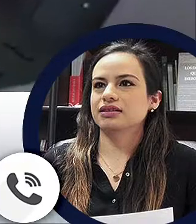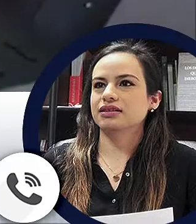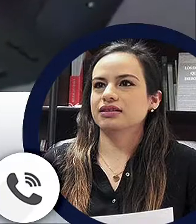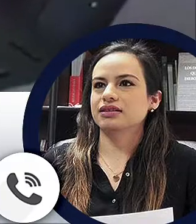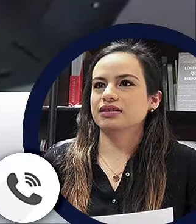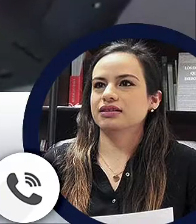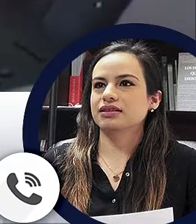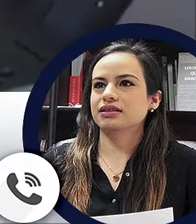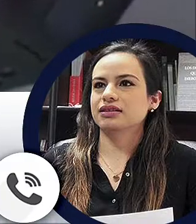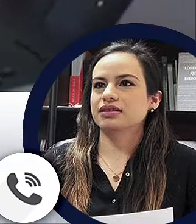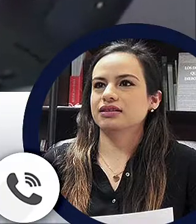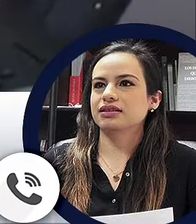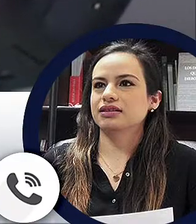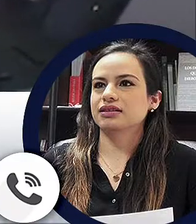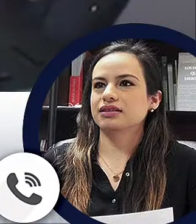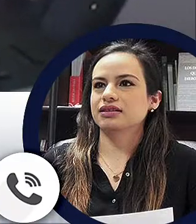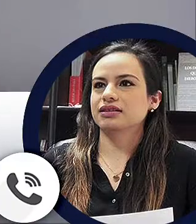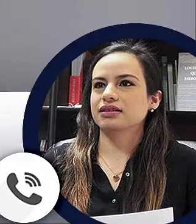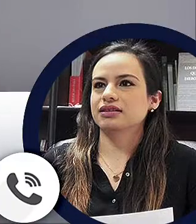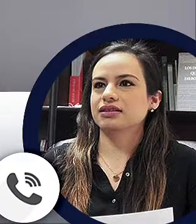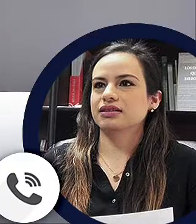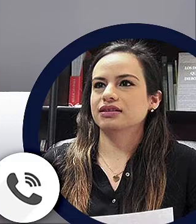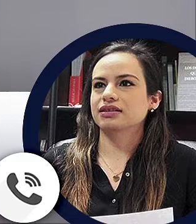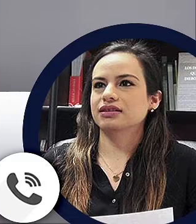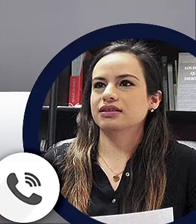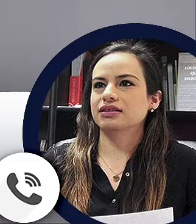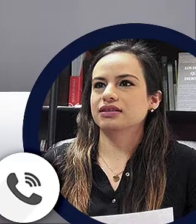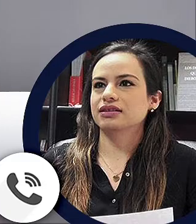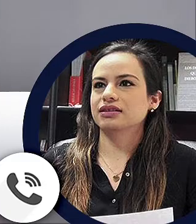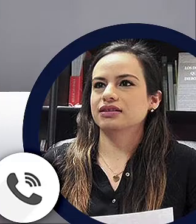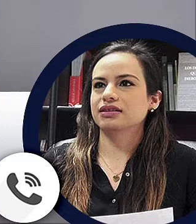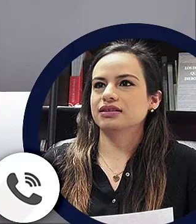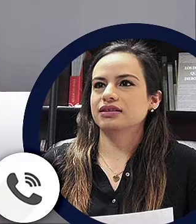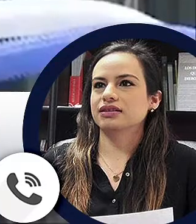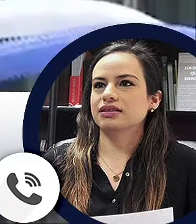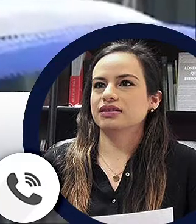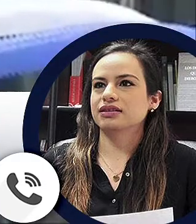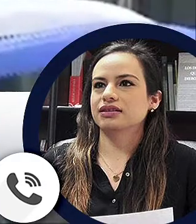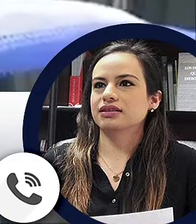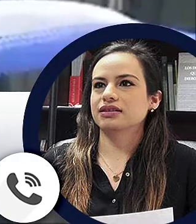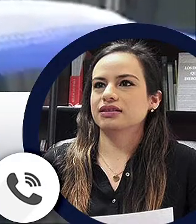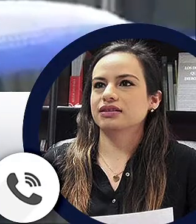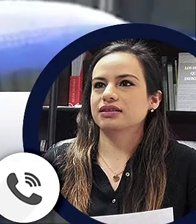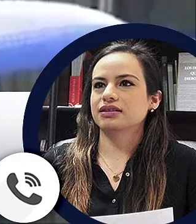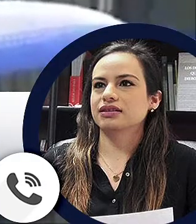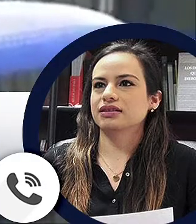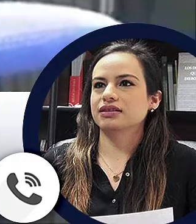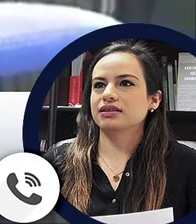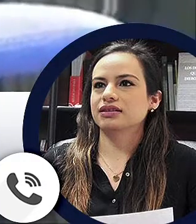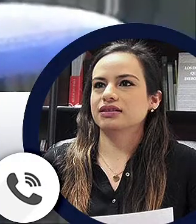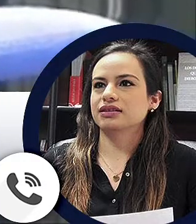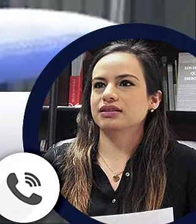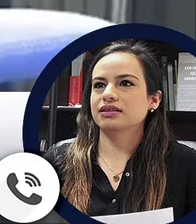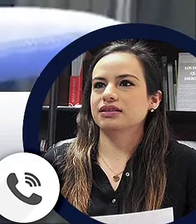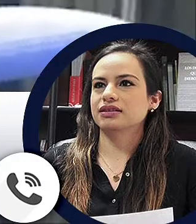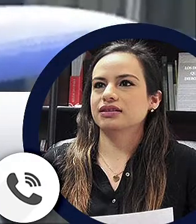virus respiratorios los dos, hay diferencias genéticas, hay diferencias en su